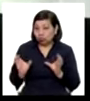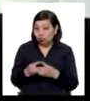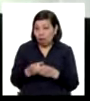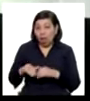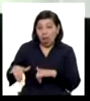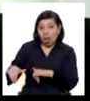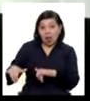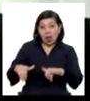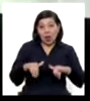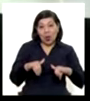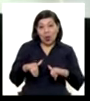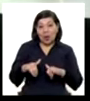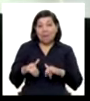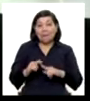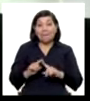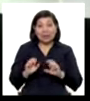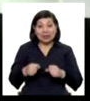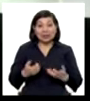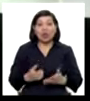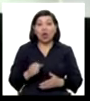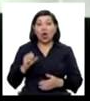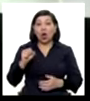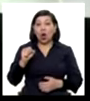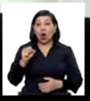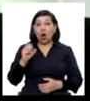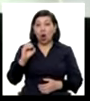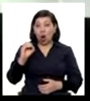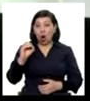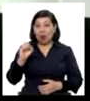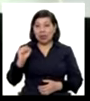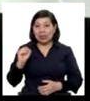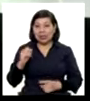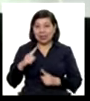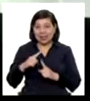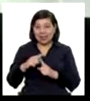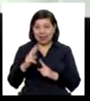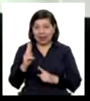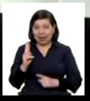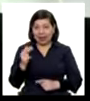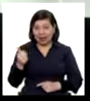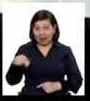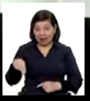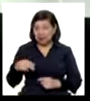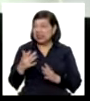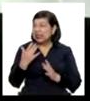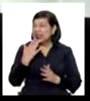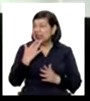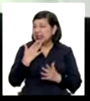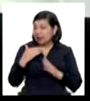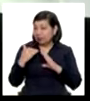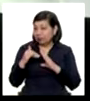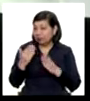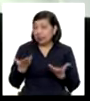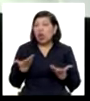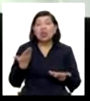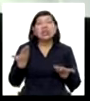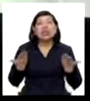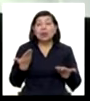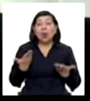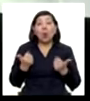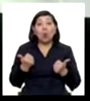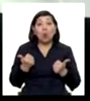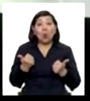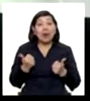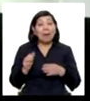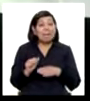de Igualdad de Género e Inclusión a propósito de OCITRAN, a propósito del tercer concurso que lanzan esta entidad técnica sobre las